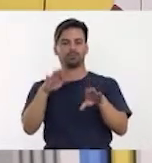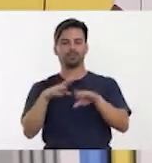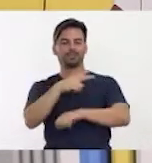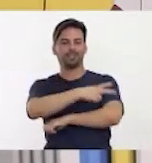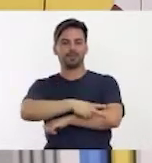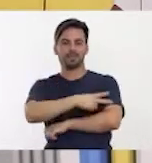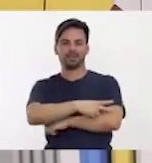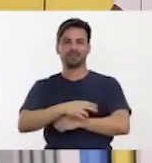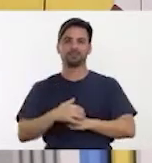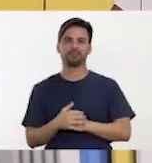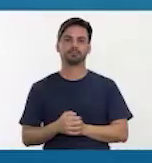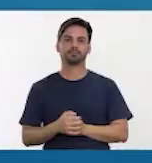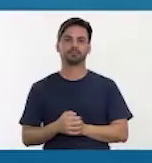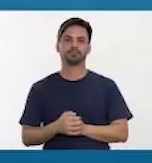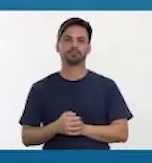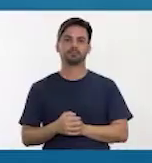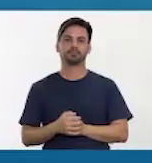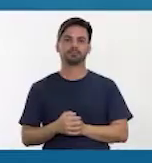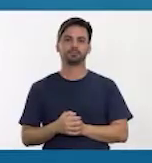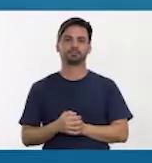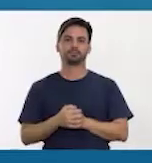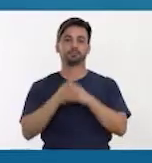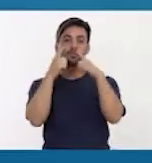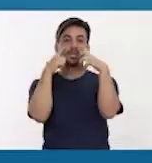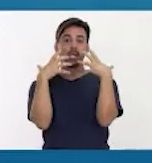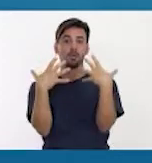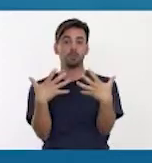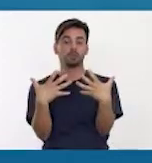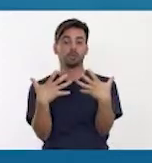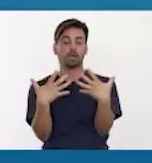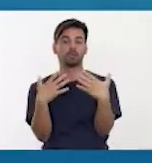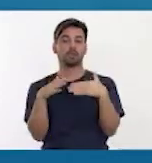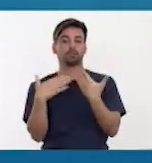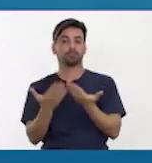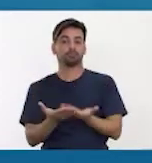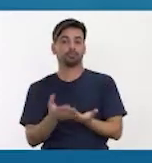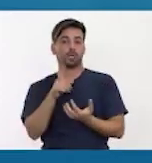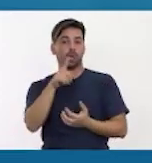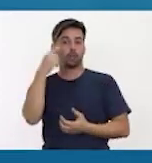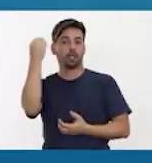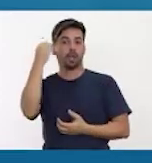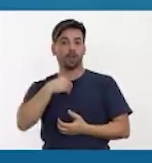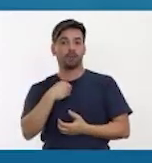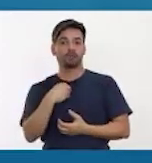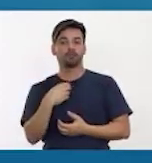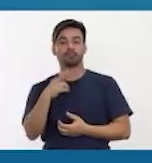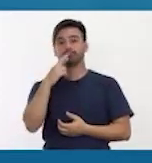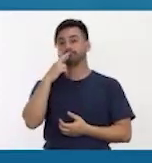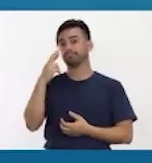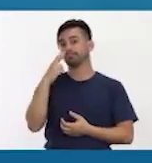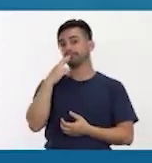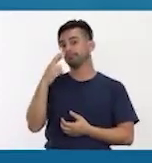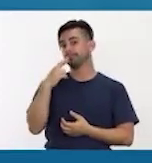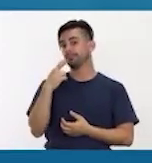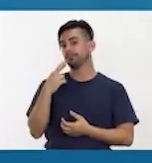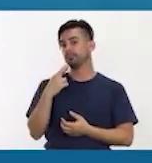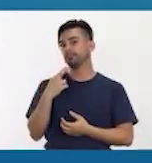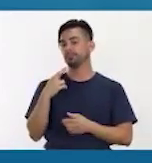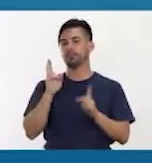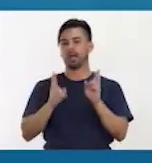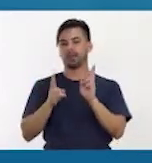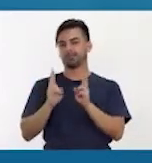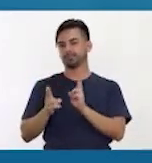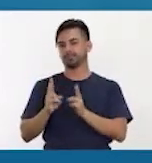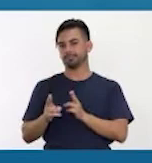mercado externo. Es importante entonces que ustedes sean capaces de responder la siguiente actividad